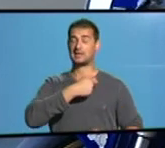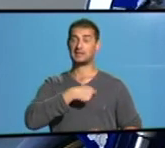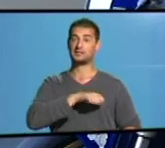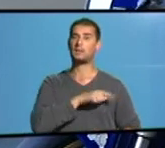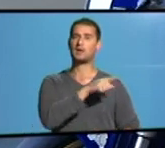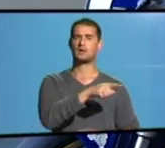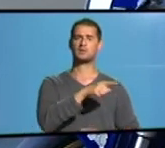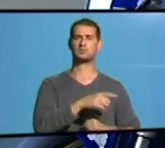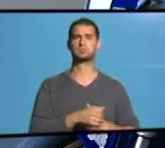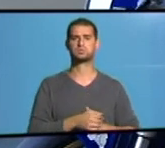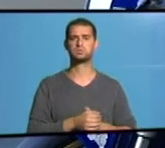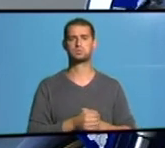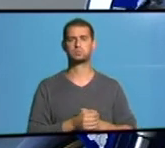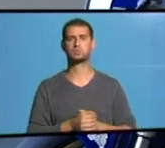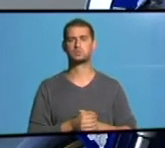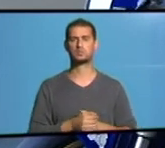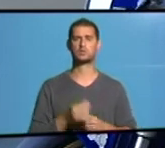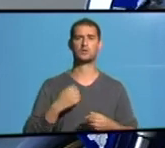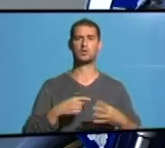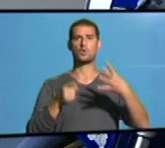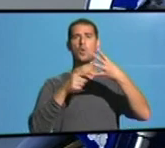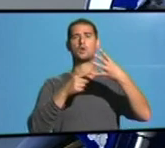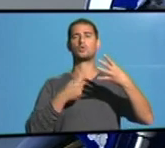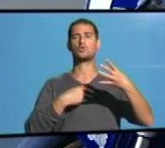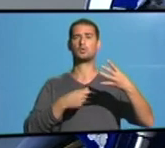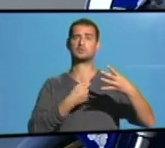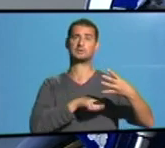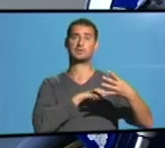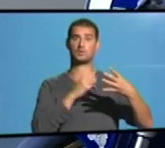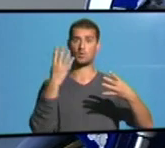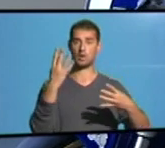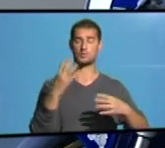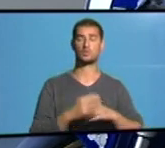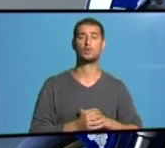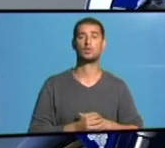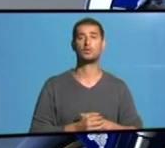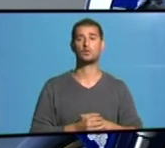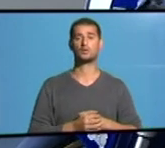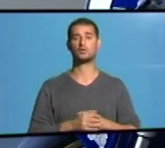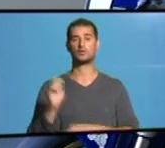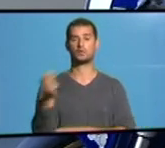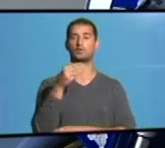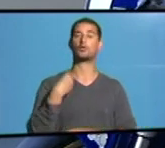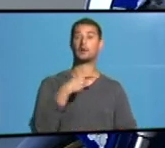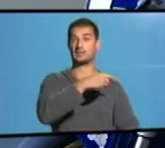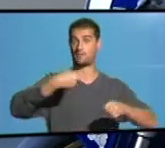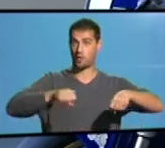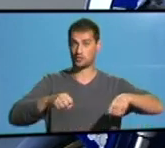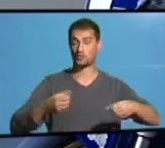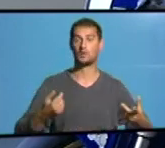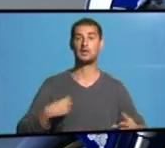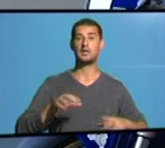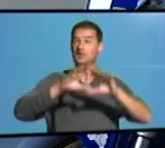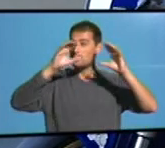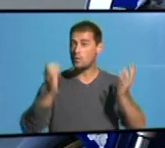incluso hai 4 subcampeonatos de España e 2 campeonatos de España con esta moto. E a nivel